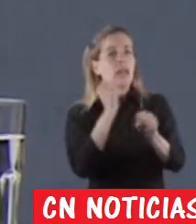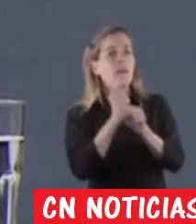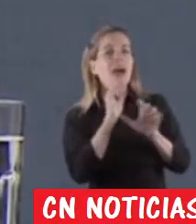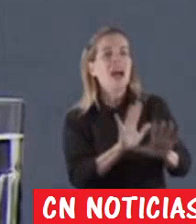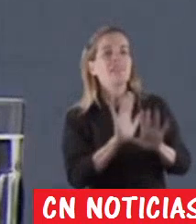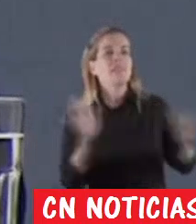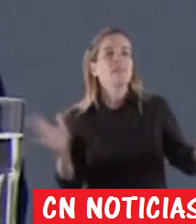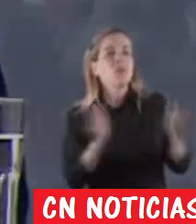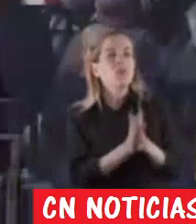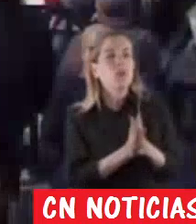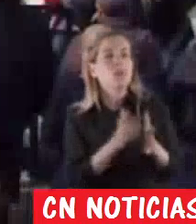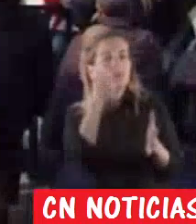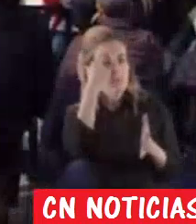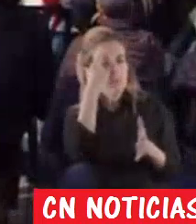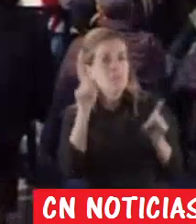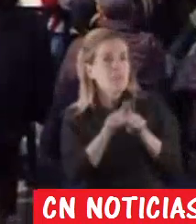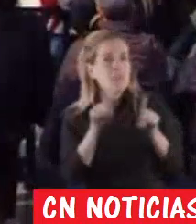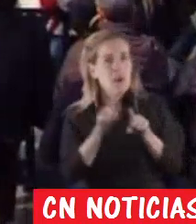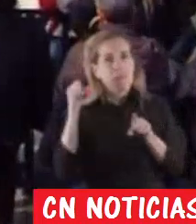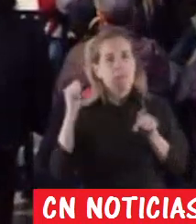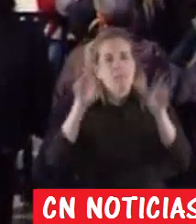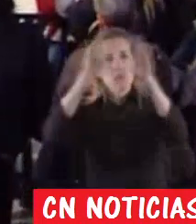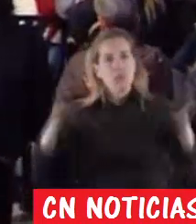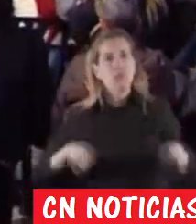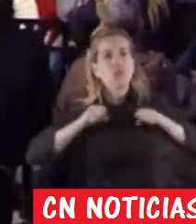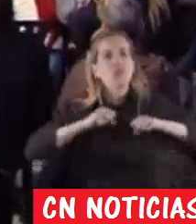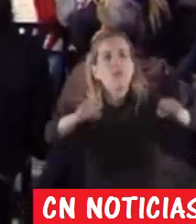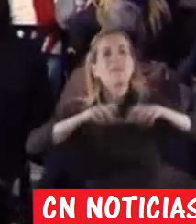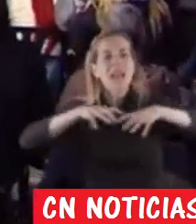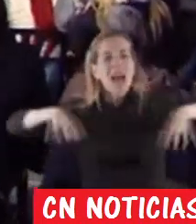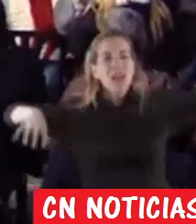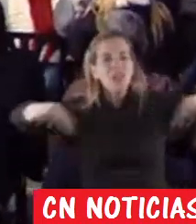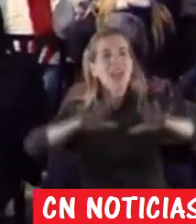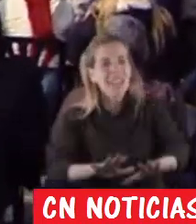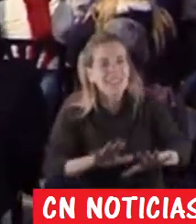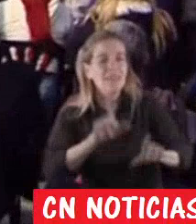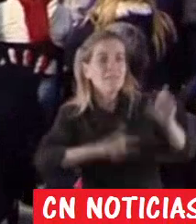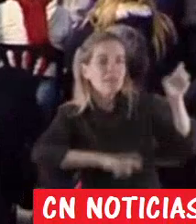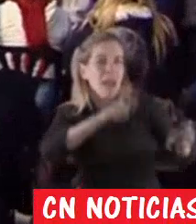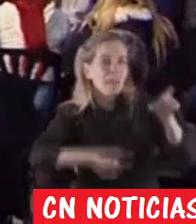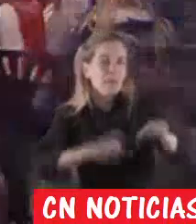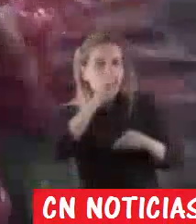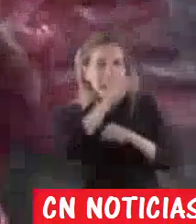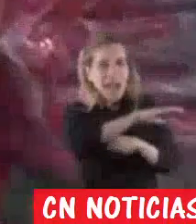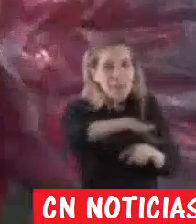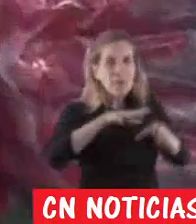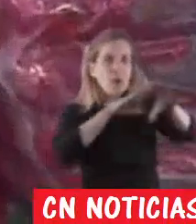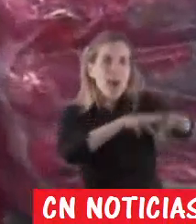haciendo, desarrollando mercados como este, donde los trabajadores de la tierra, acá está